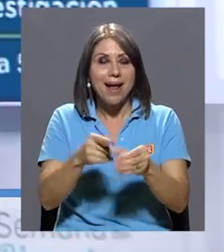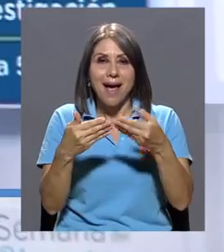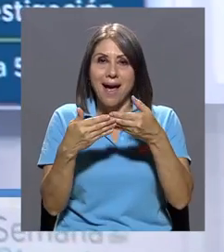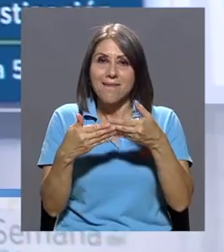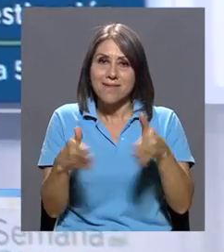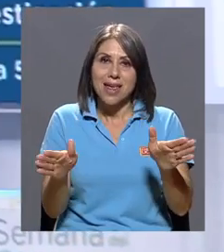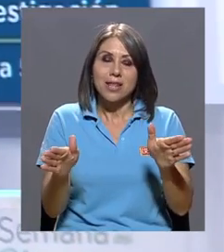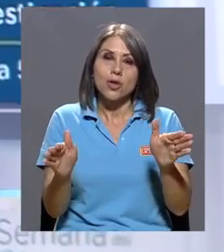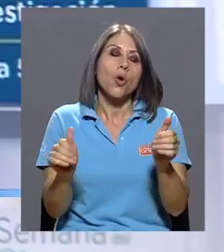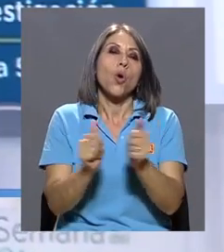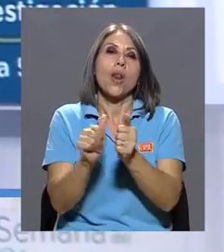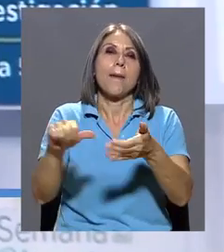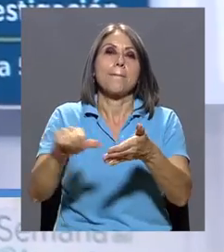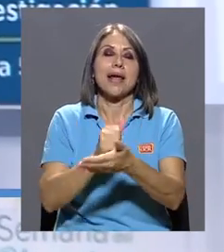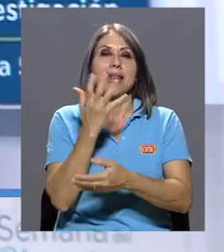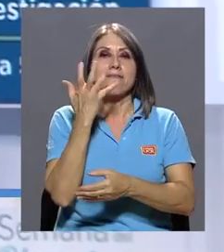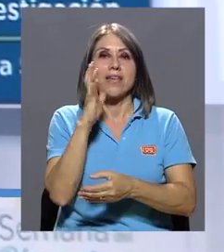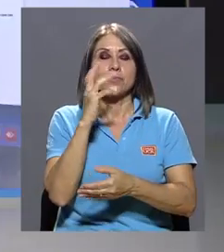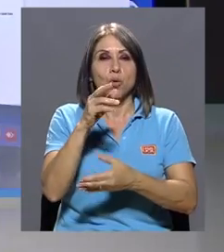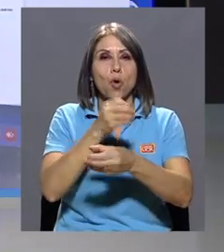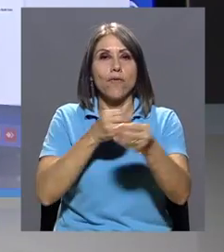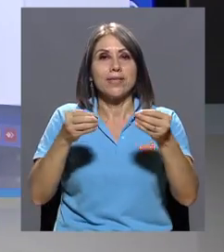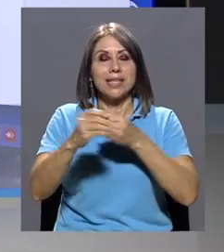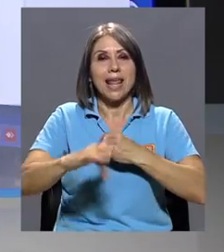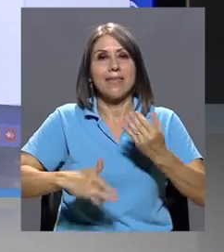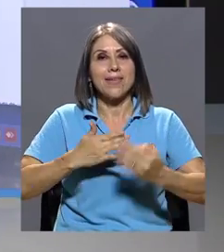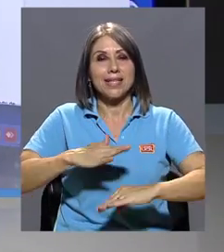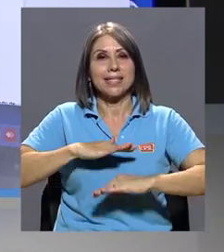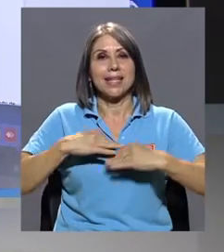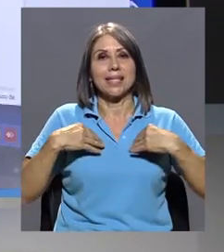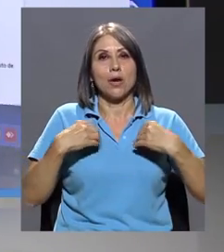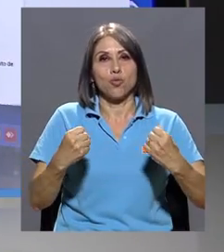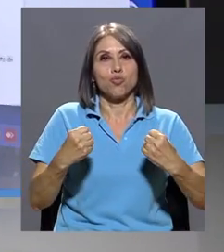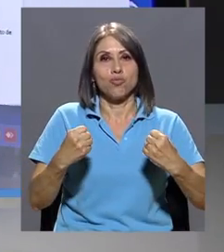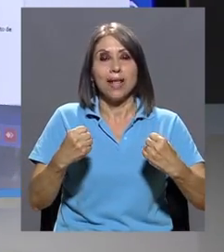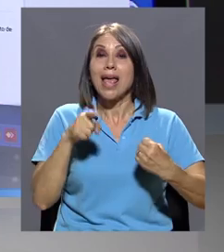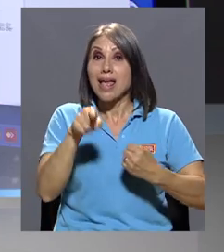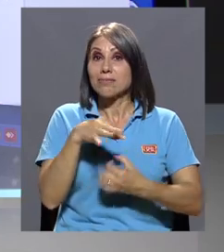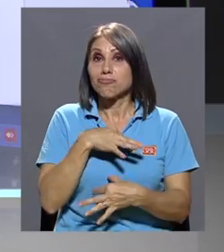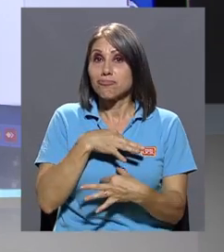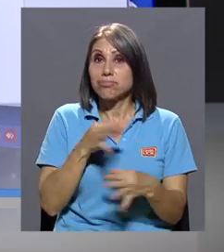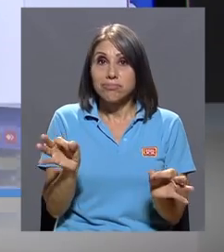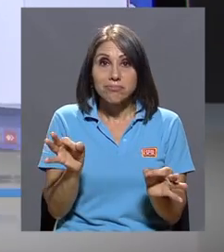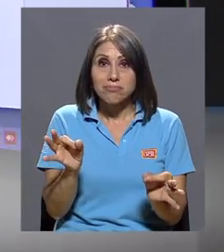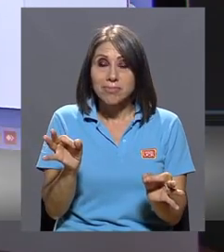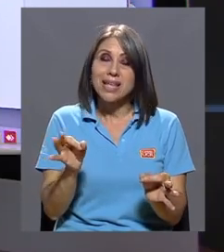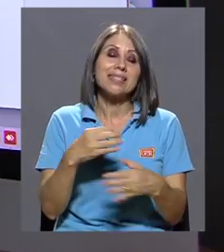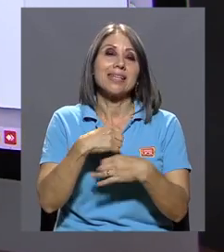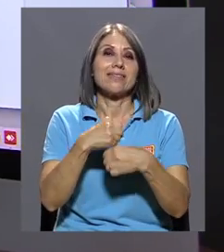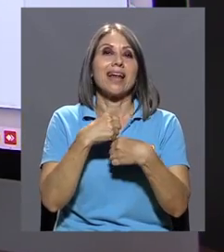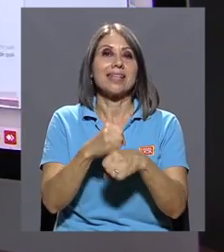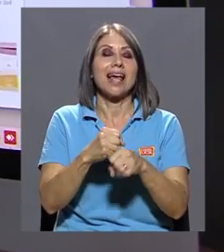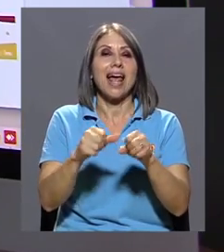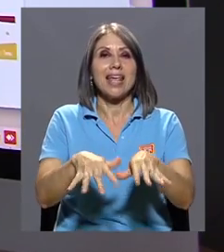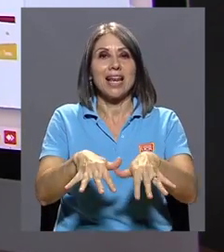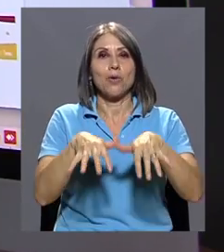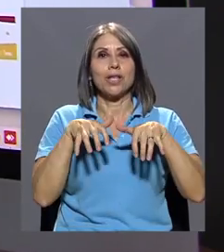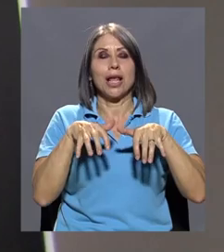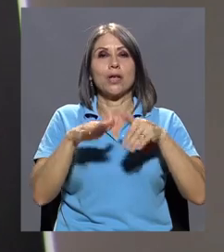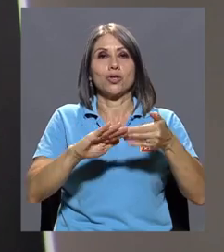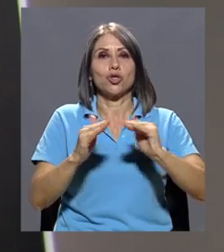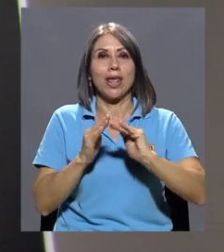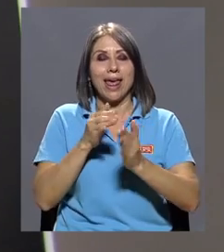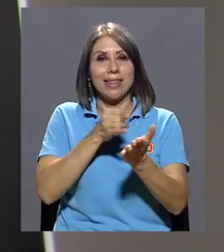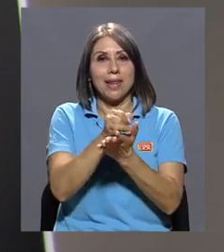está abierto a través de la página de Facebook de la Oficina de Bienestar y Salud. Es completamente gratuito y se realizará en el auditorio